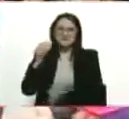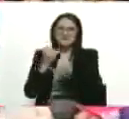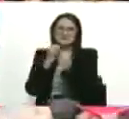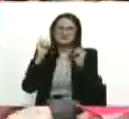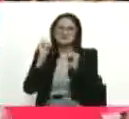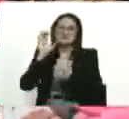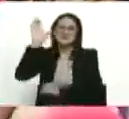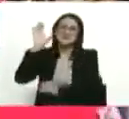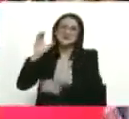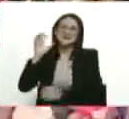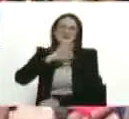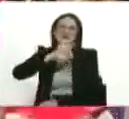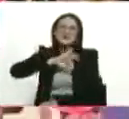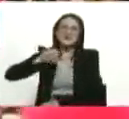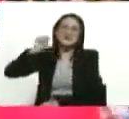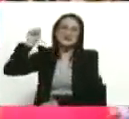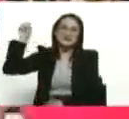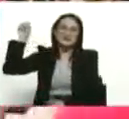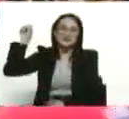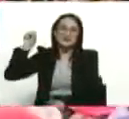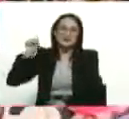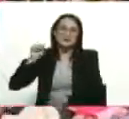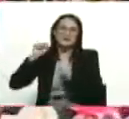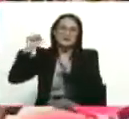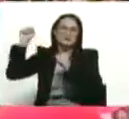¡Independencia y patria!